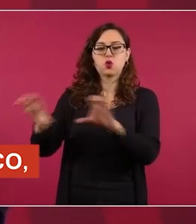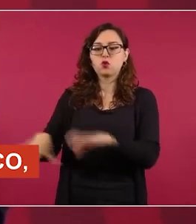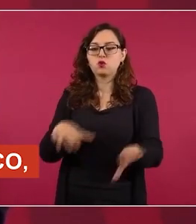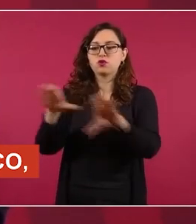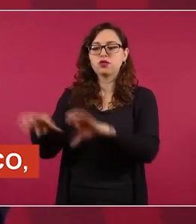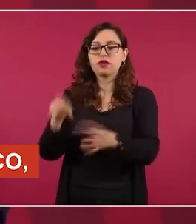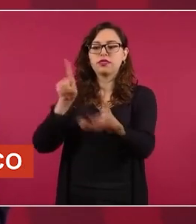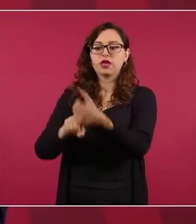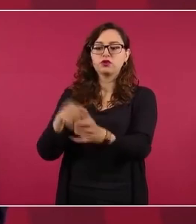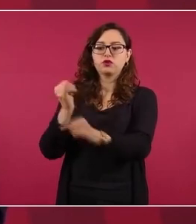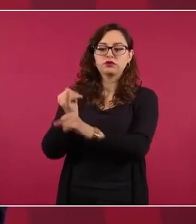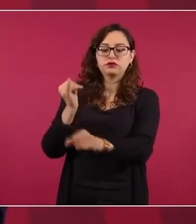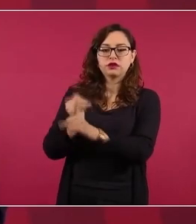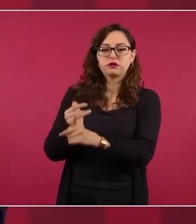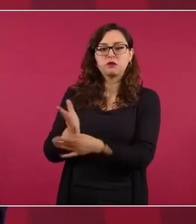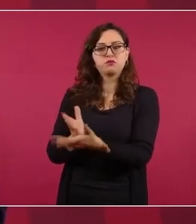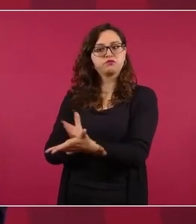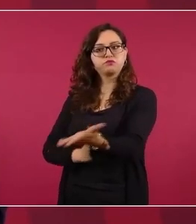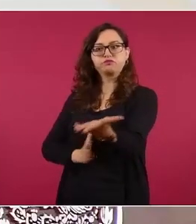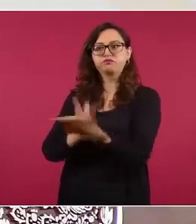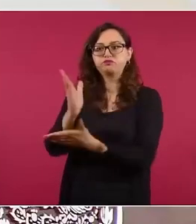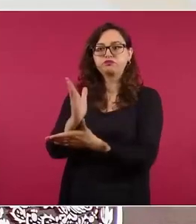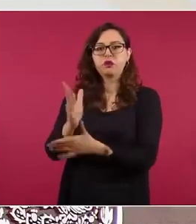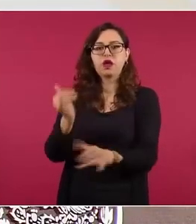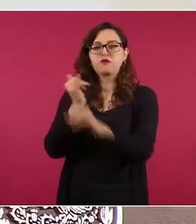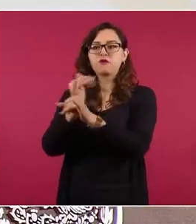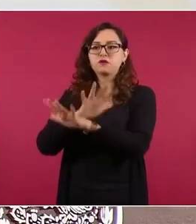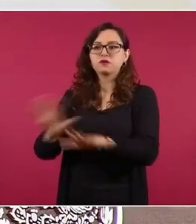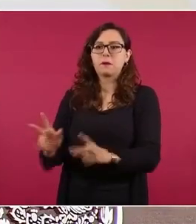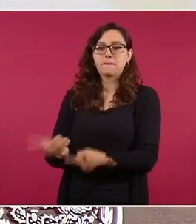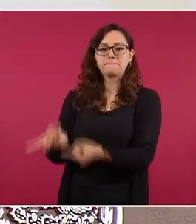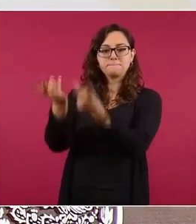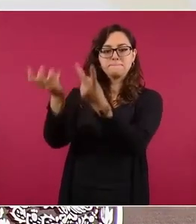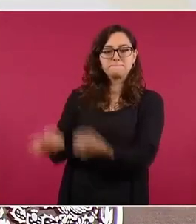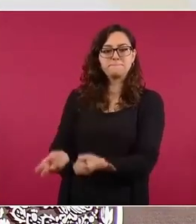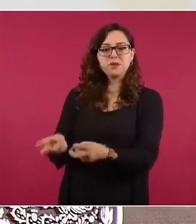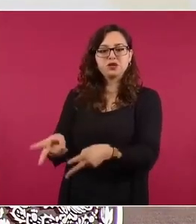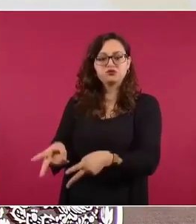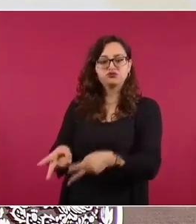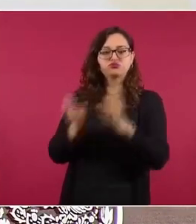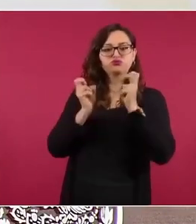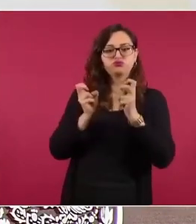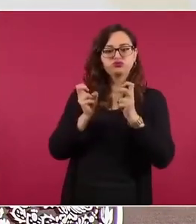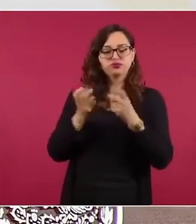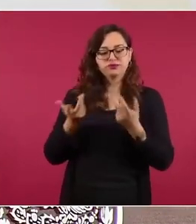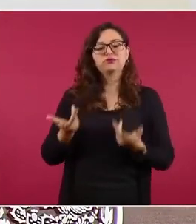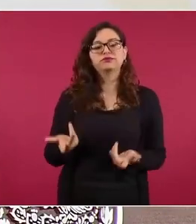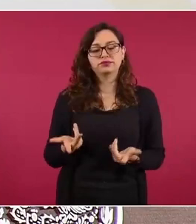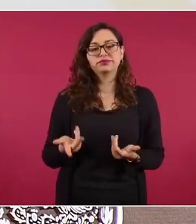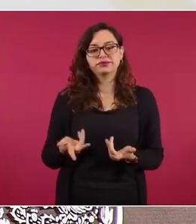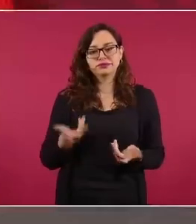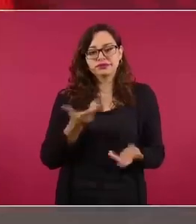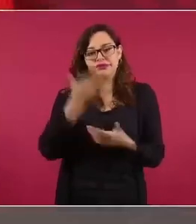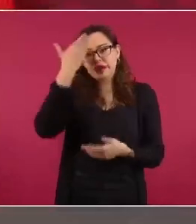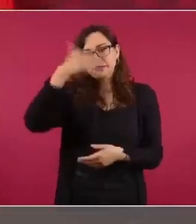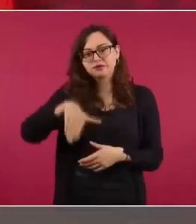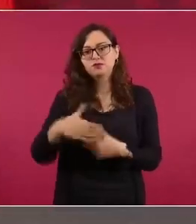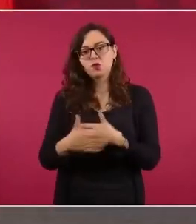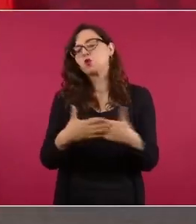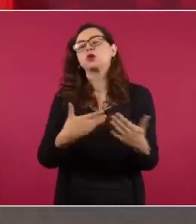al robo, ¿no?, de información mediante estos mecanismos modernos.